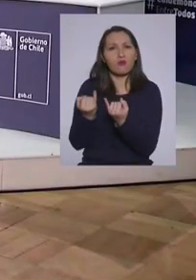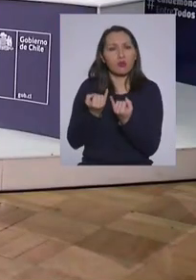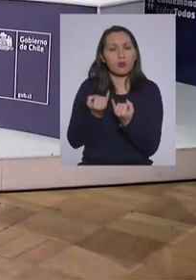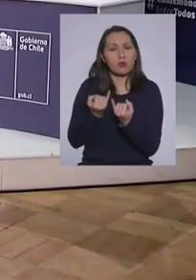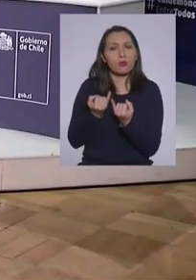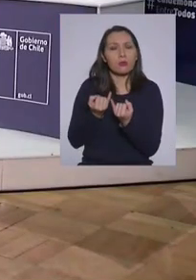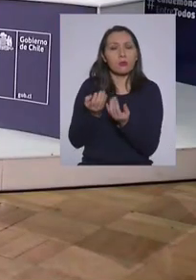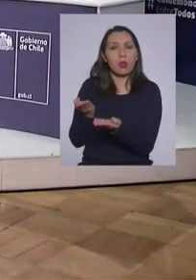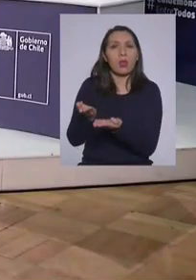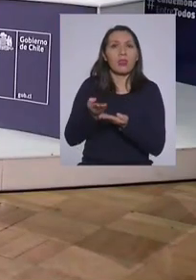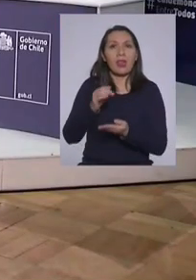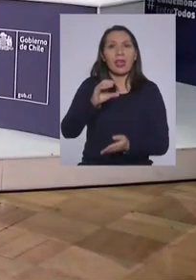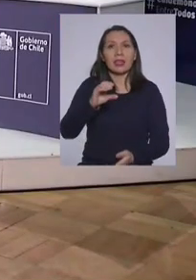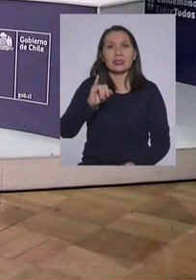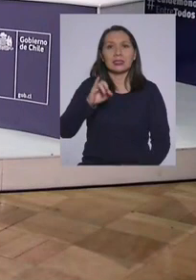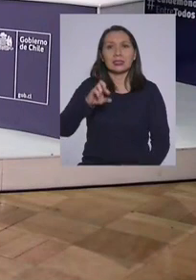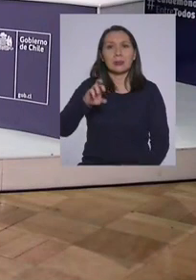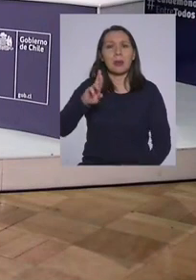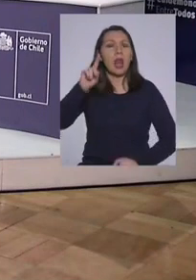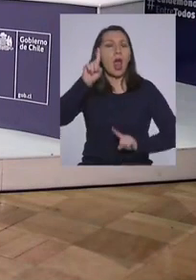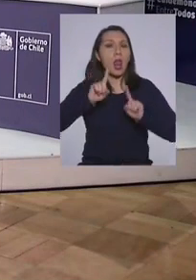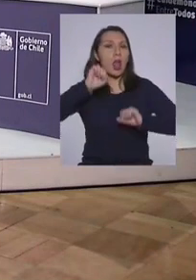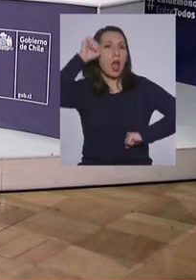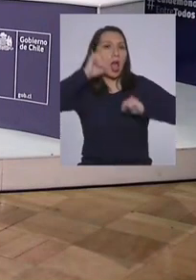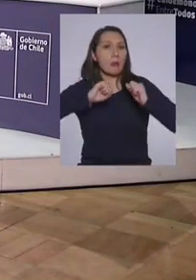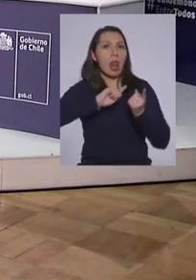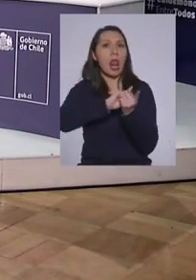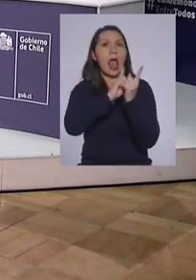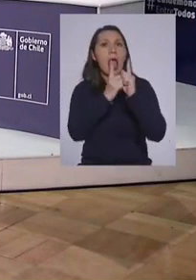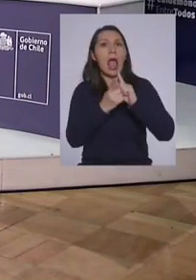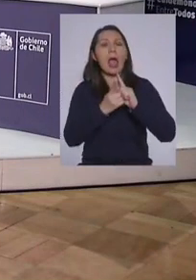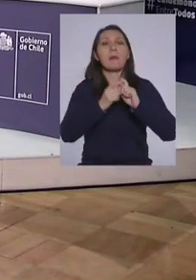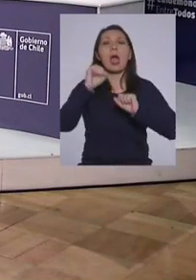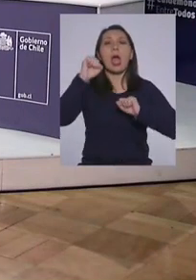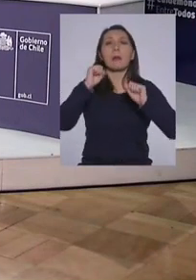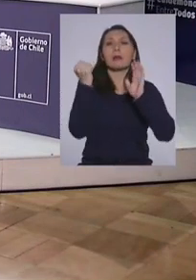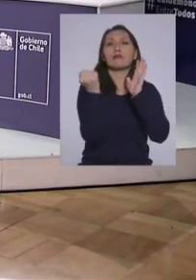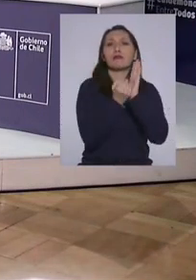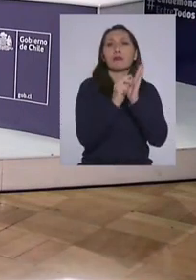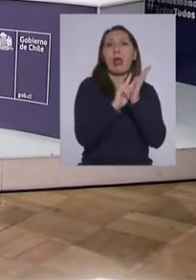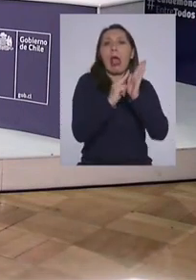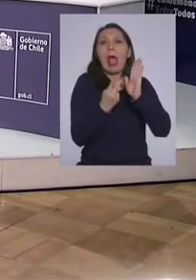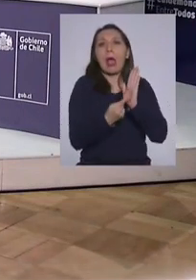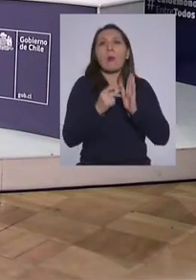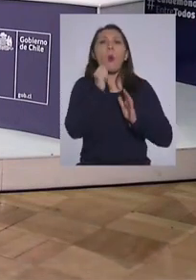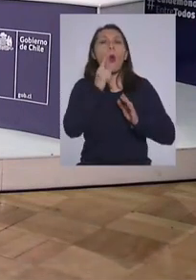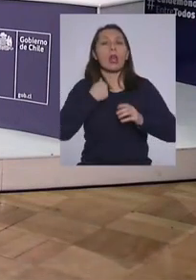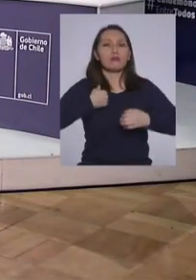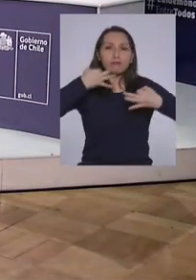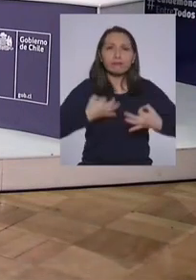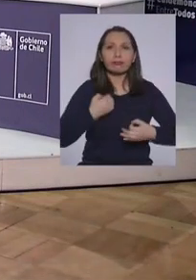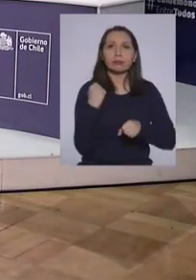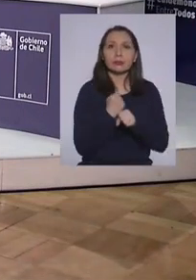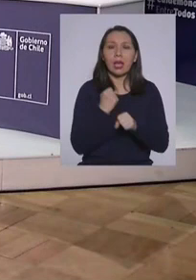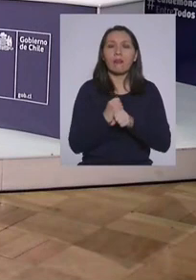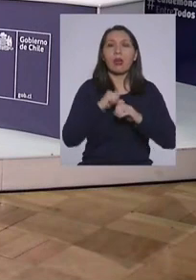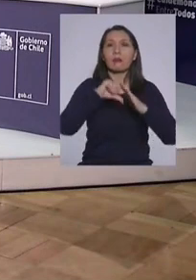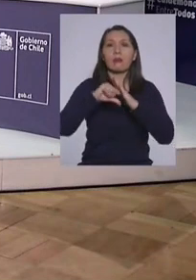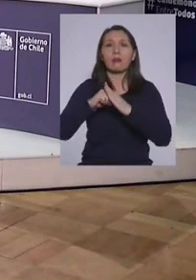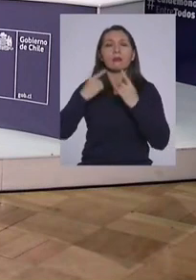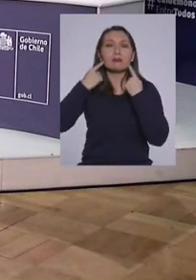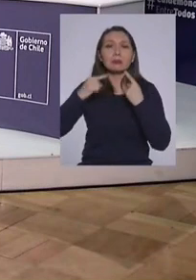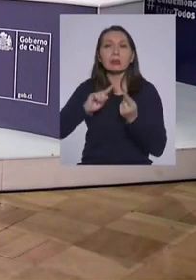información que entregó CIPER sobre empresas que han tenido un cambio de giro y rubro para poder funcionar en medio de la pandemia y cuarentenas como